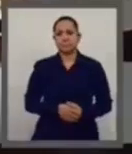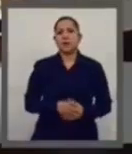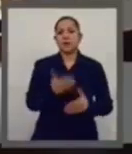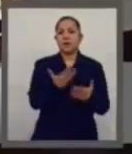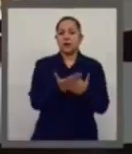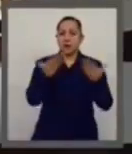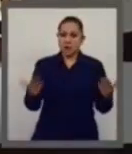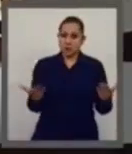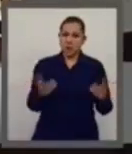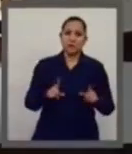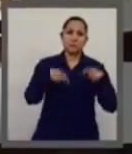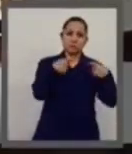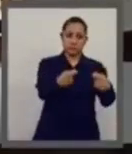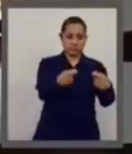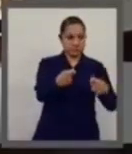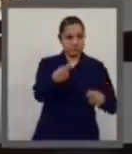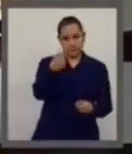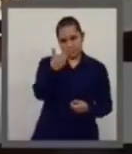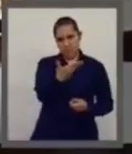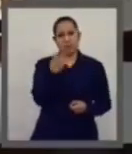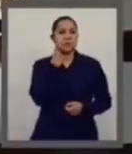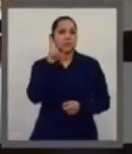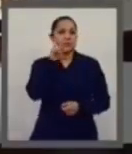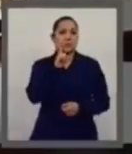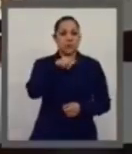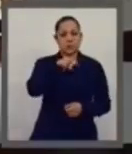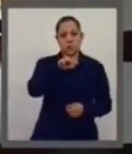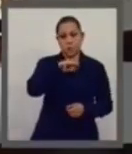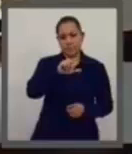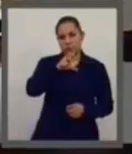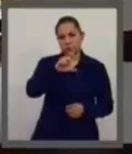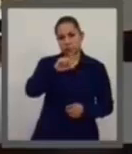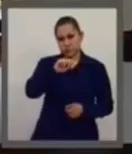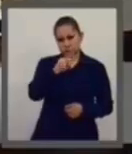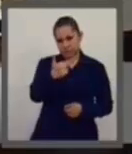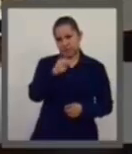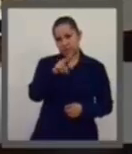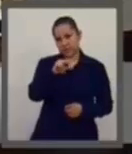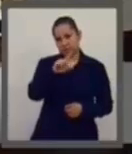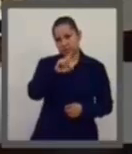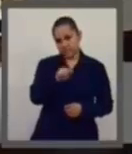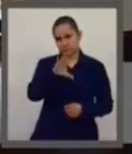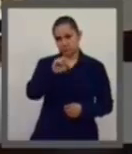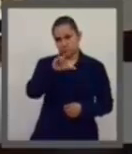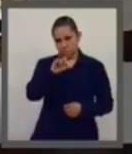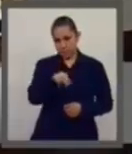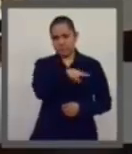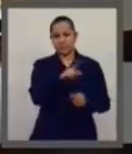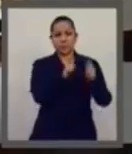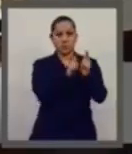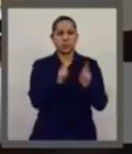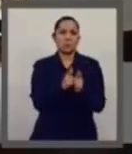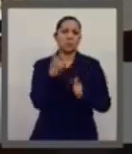A continuación se concede el uso de la palabra a la diputada Norma Xóchitl Hernández Colín, del Grupo Parlamentario